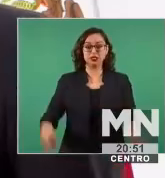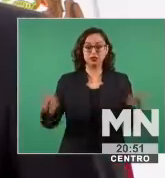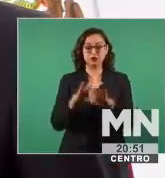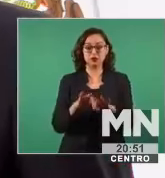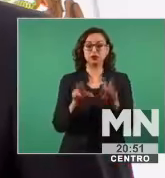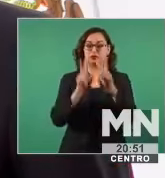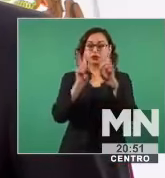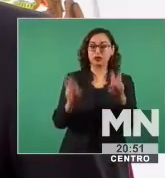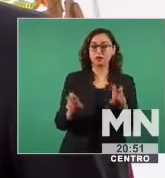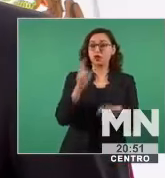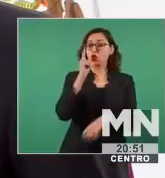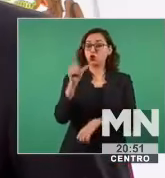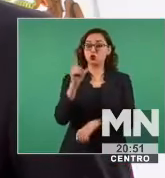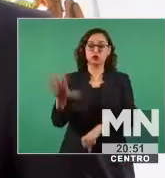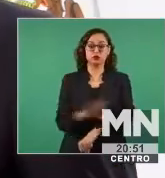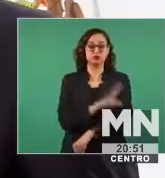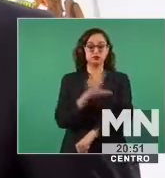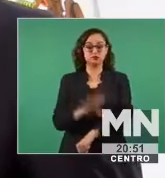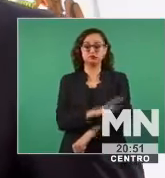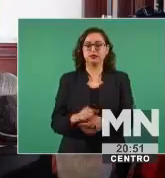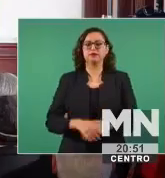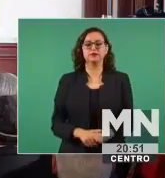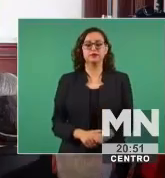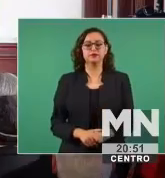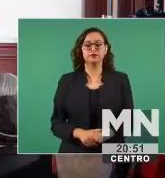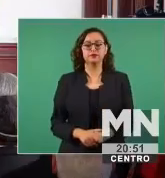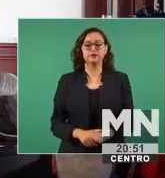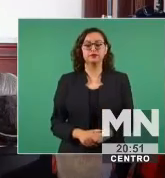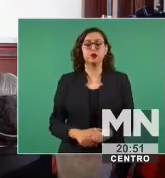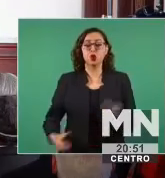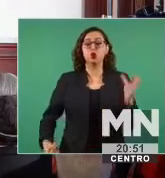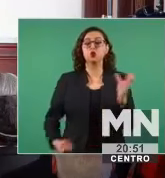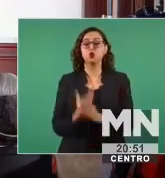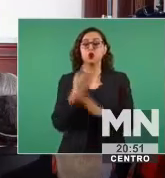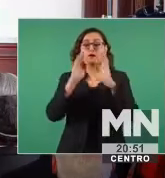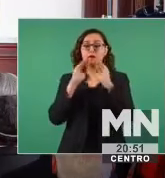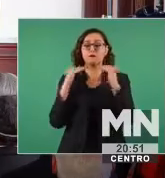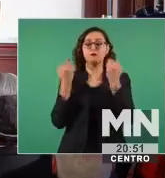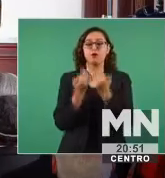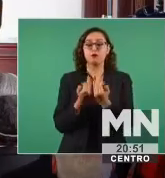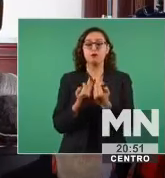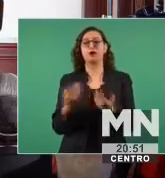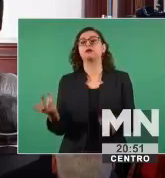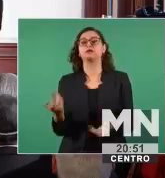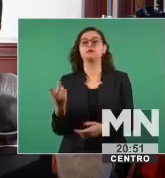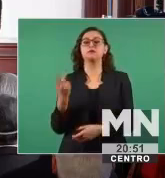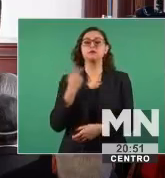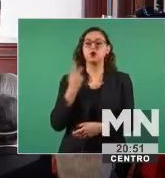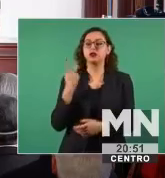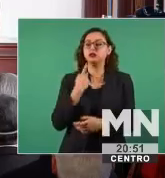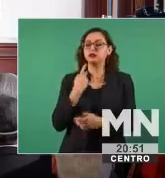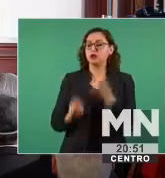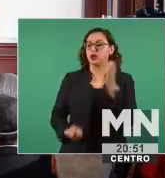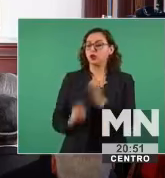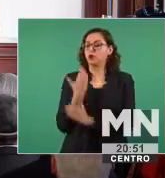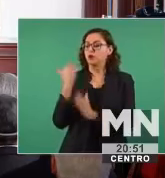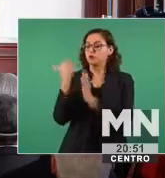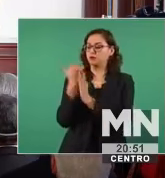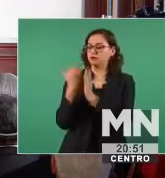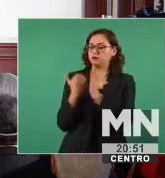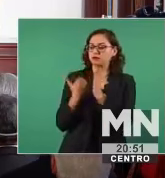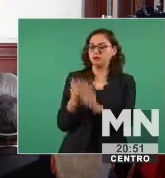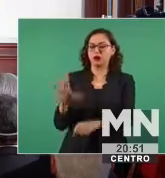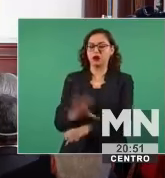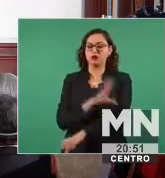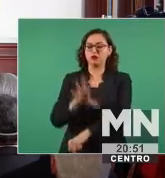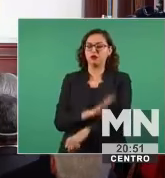pueden permear las autoridades dependiendo del partido que se trate. Claro. Pero lo que habría que revisar son